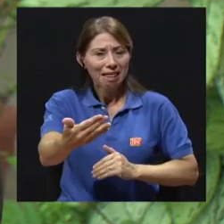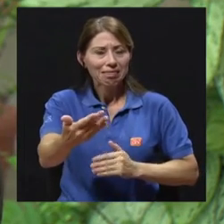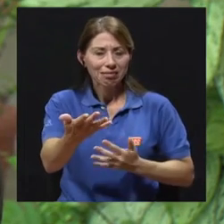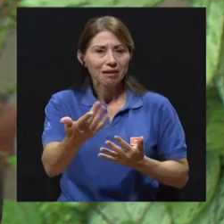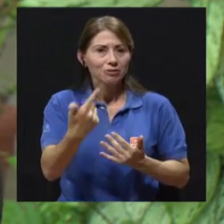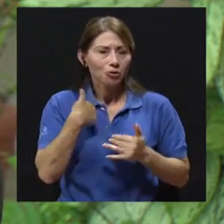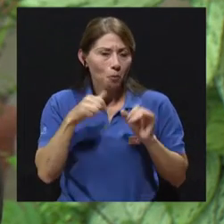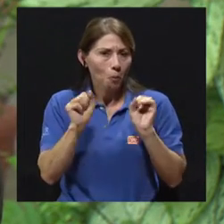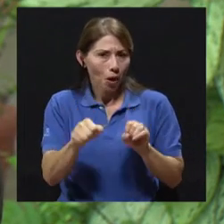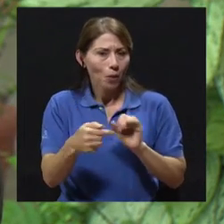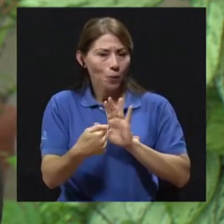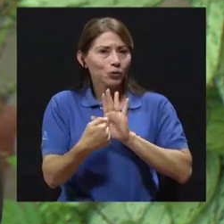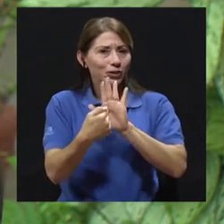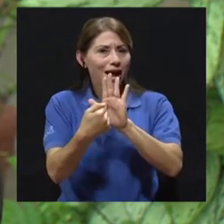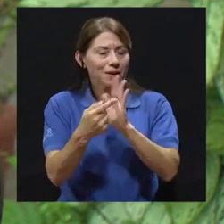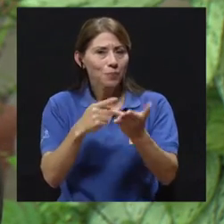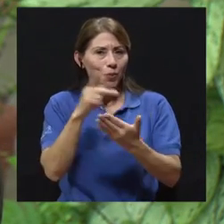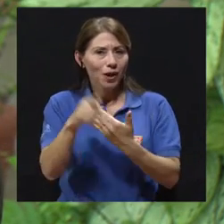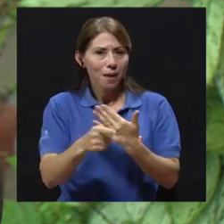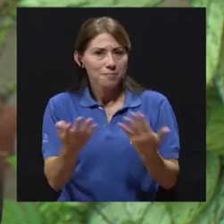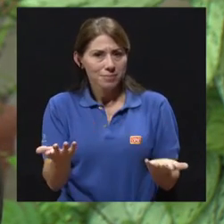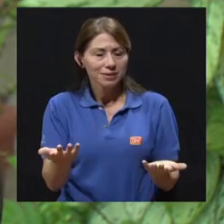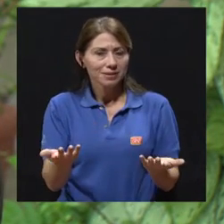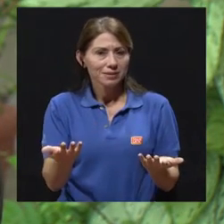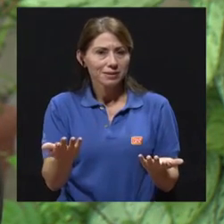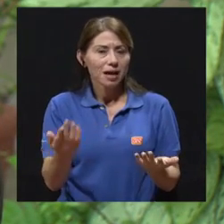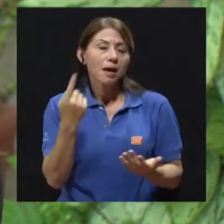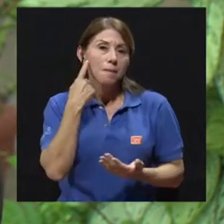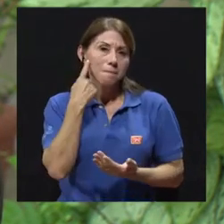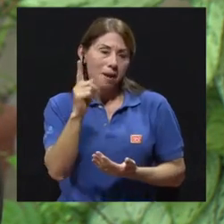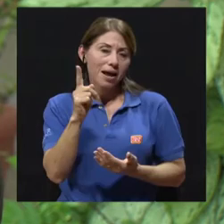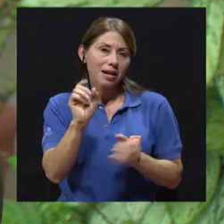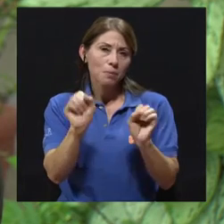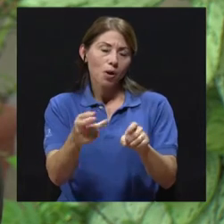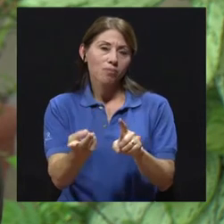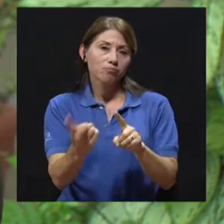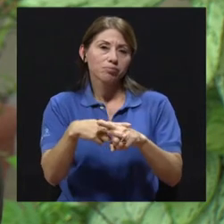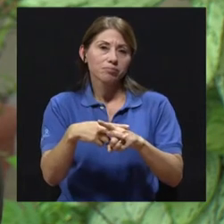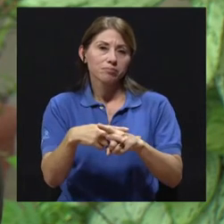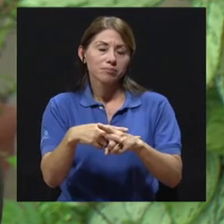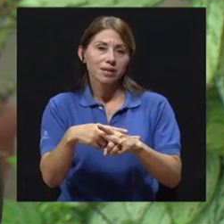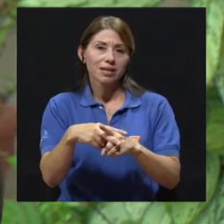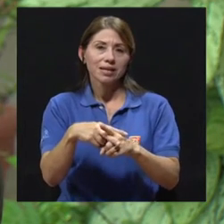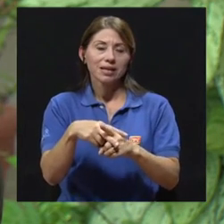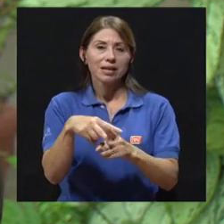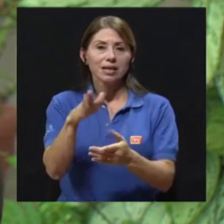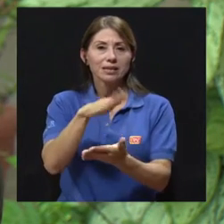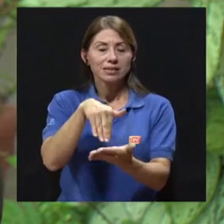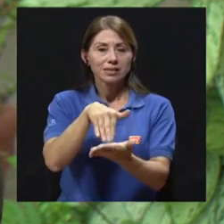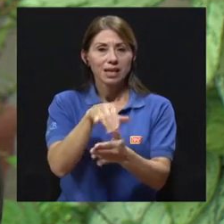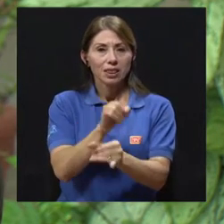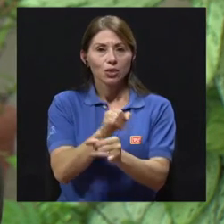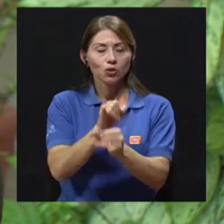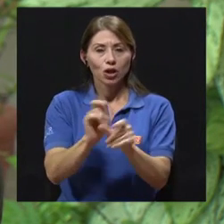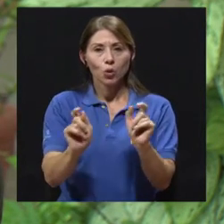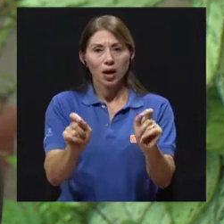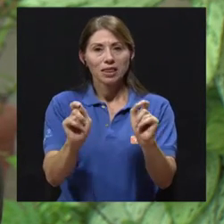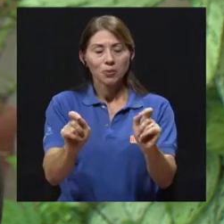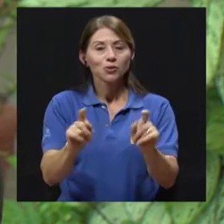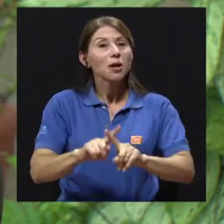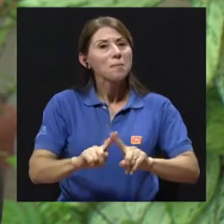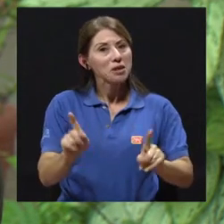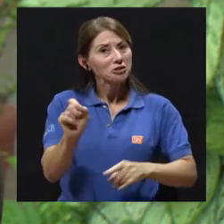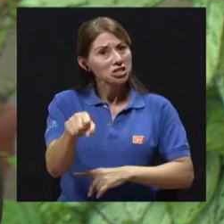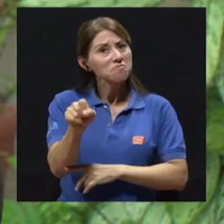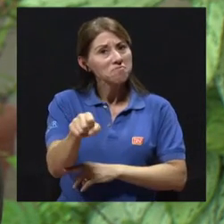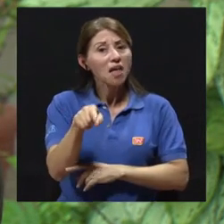yo les puedo pues, mostrar los programas que tenemos para implementar dentro de los centros educativos. Pero sí, ahí podemos